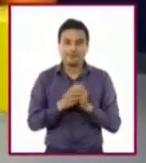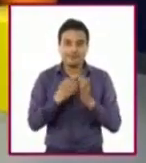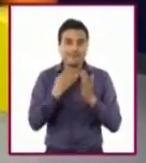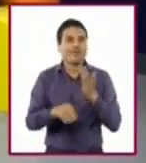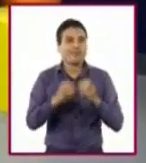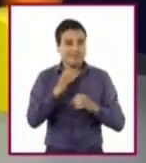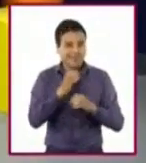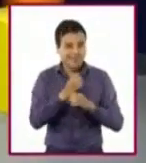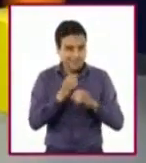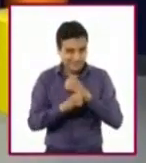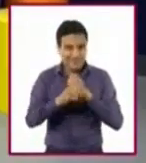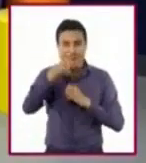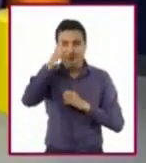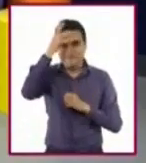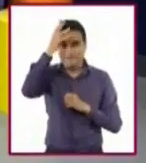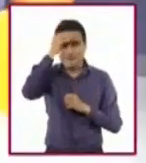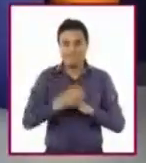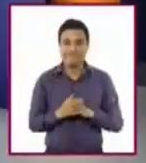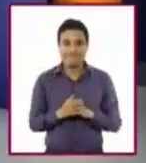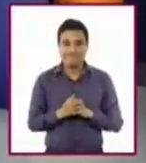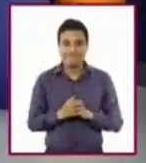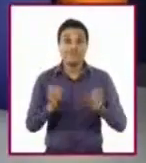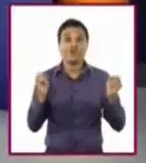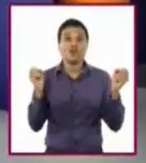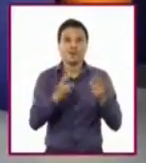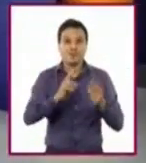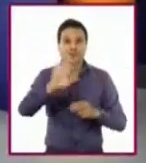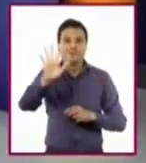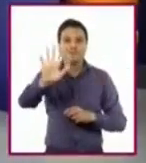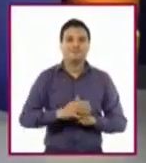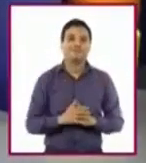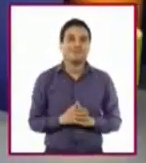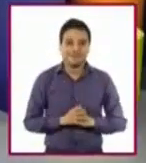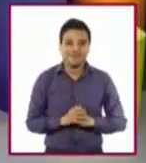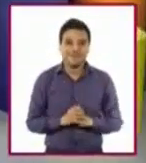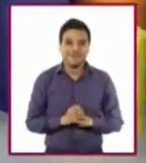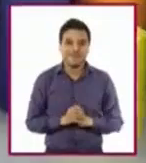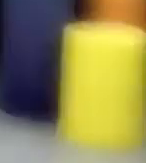mucho por explorar y descubrir hasta la próxima